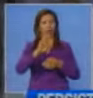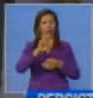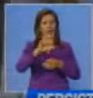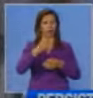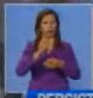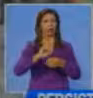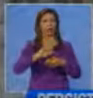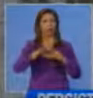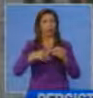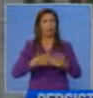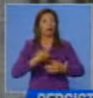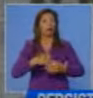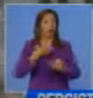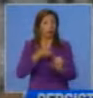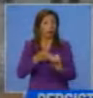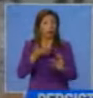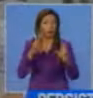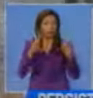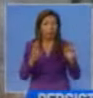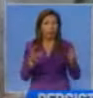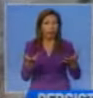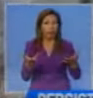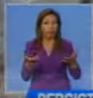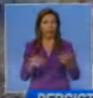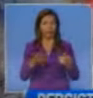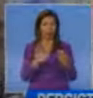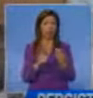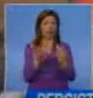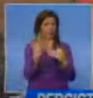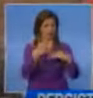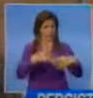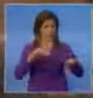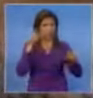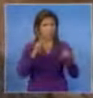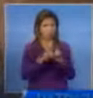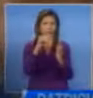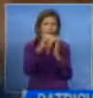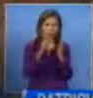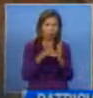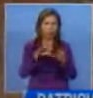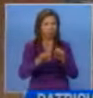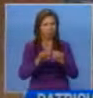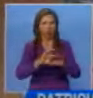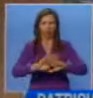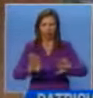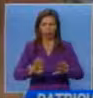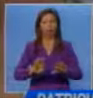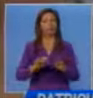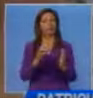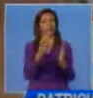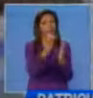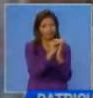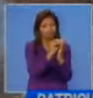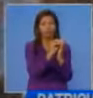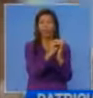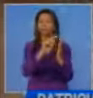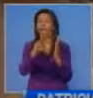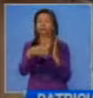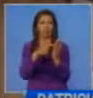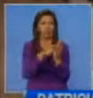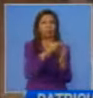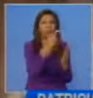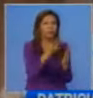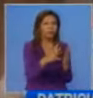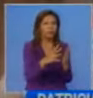la zonificación a supuestos cambios de última hora. Pero que no. Nos quitaron el cupo. Nos quitaron el cupo. De un momento a otro.